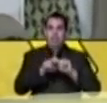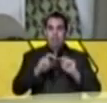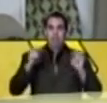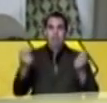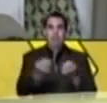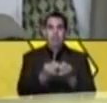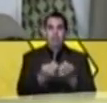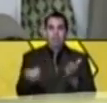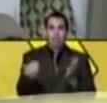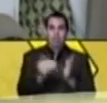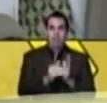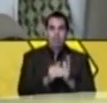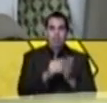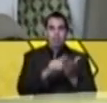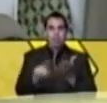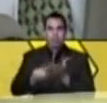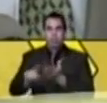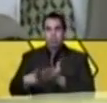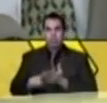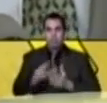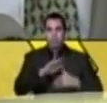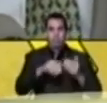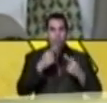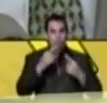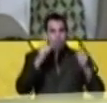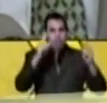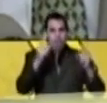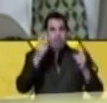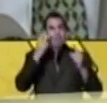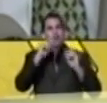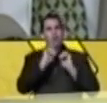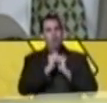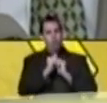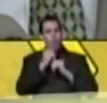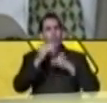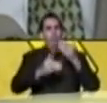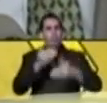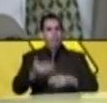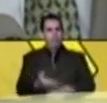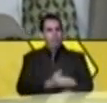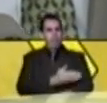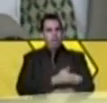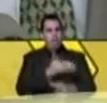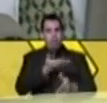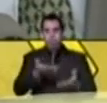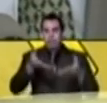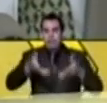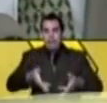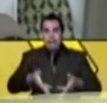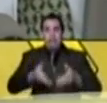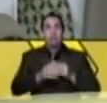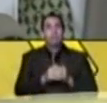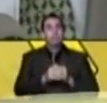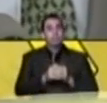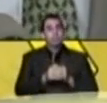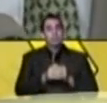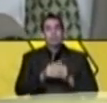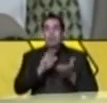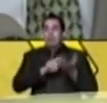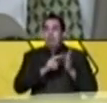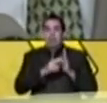a revisar todo lo que hemos logrado que es mucho y mirar cómo vamos a trabajar Lo que quede resulta